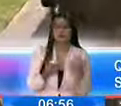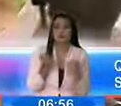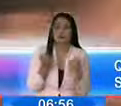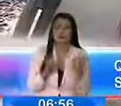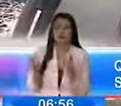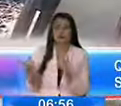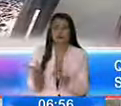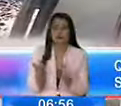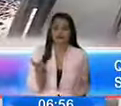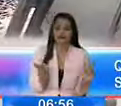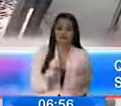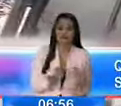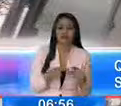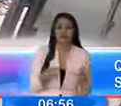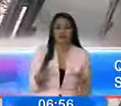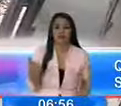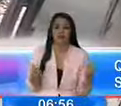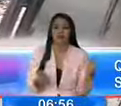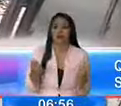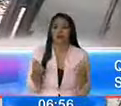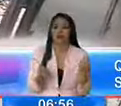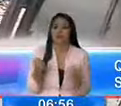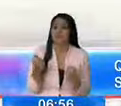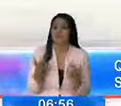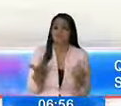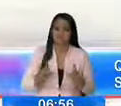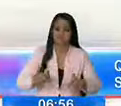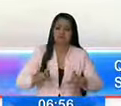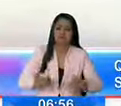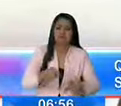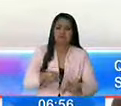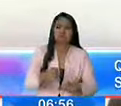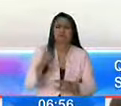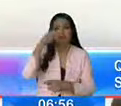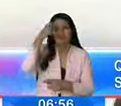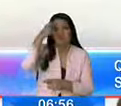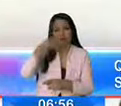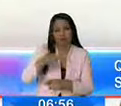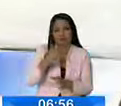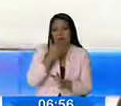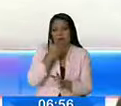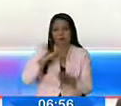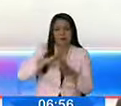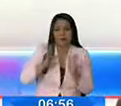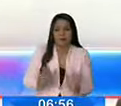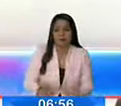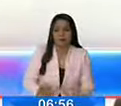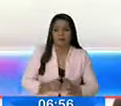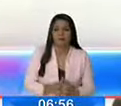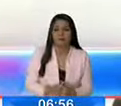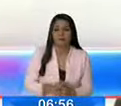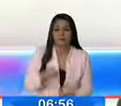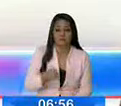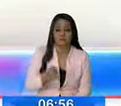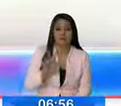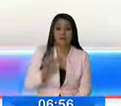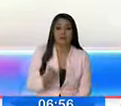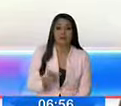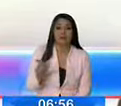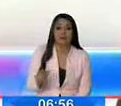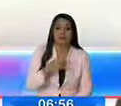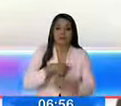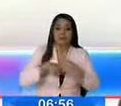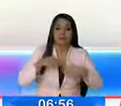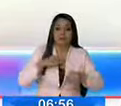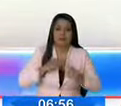particulares y un automotor identificado como de uso diplomático. En el vehículo diplomático podemos ver que existen tres personas heridas. En